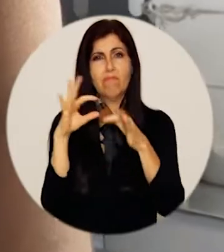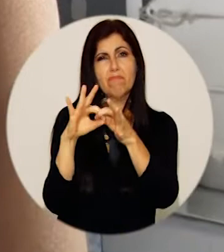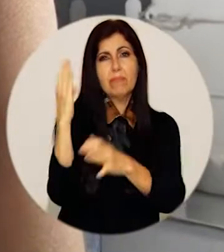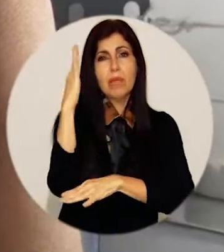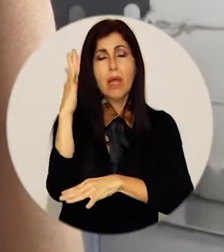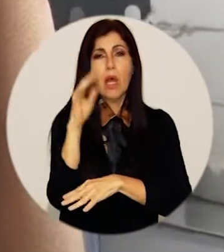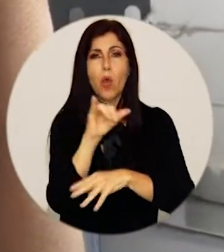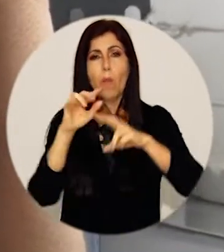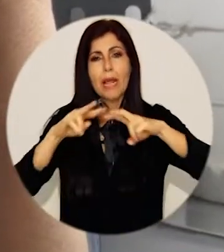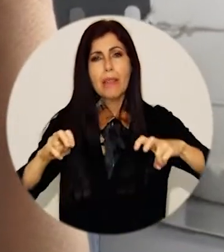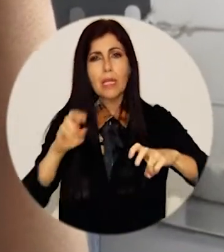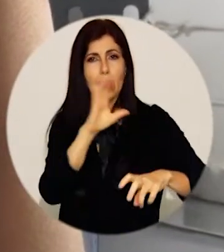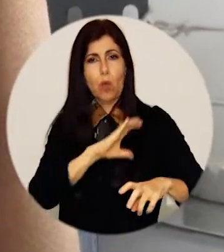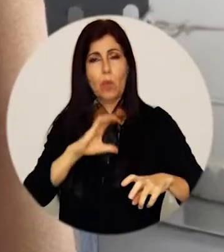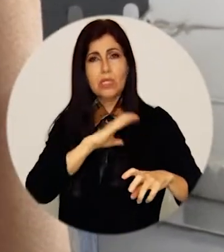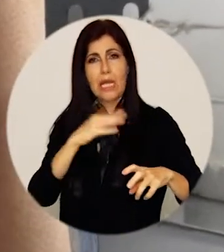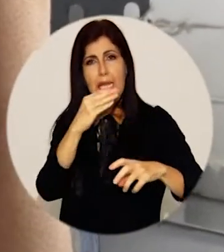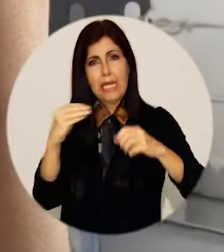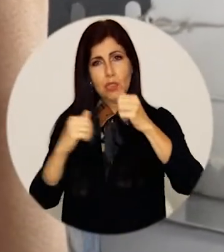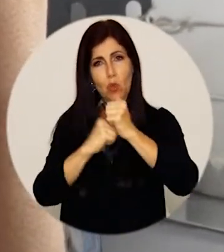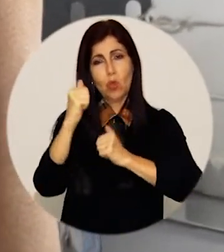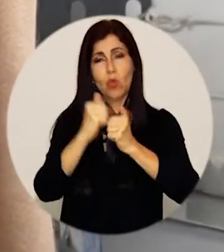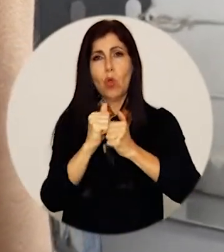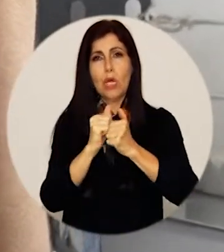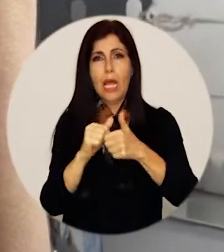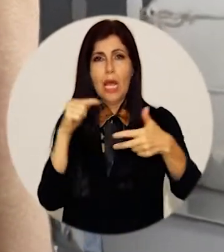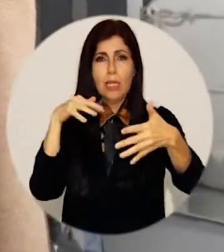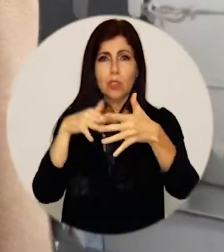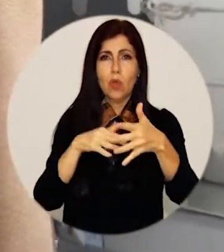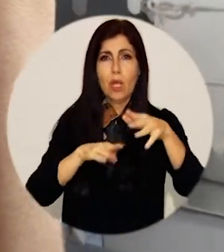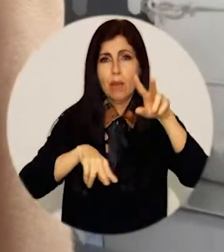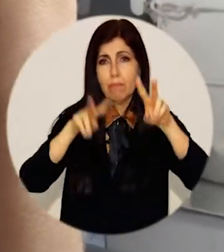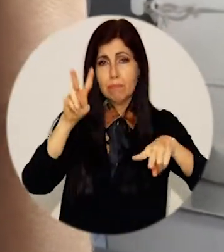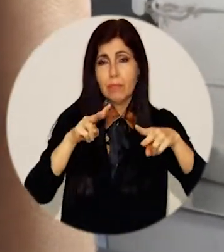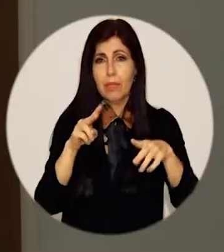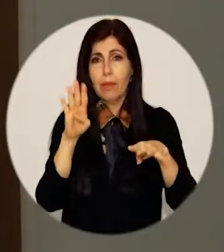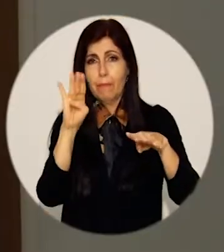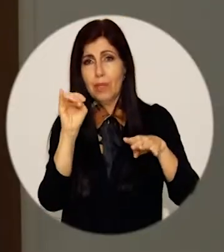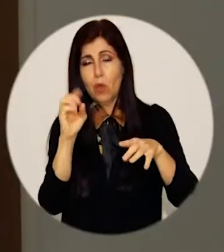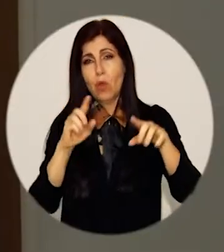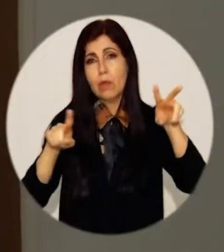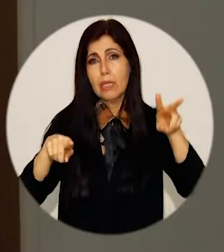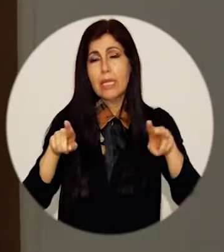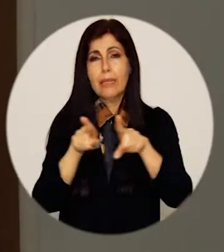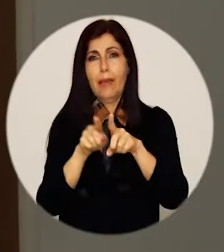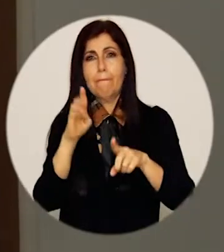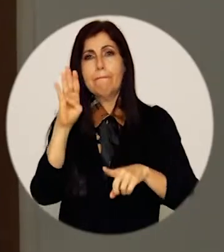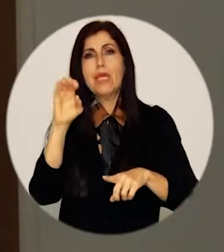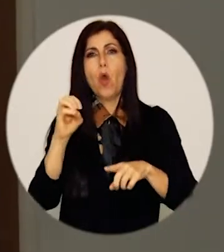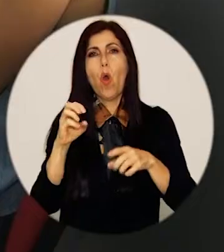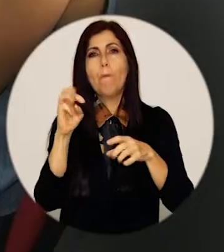como análisis de composición y estructura, estudios de biodiversidad o de biomasa.